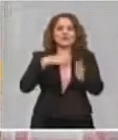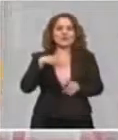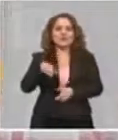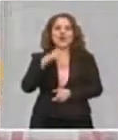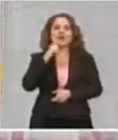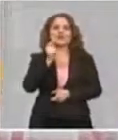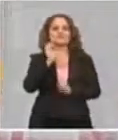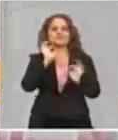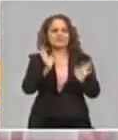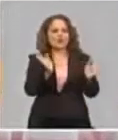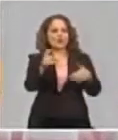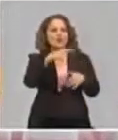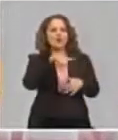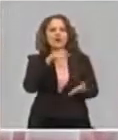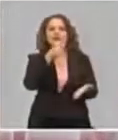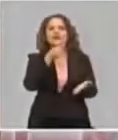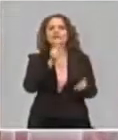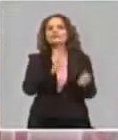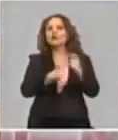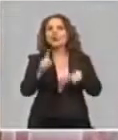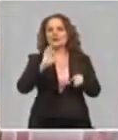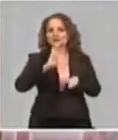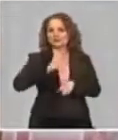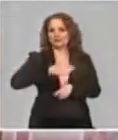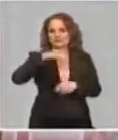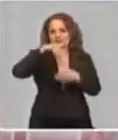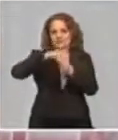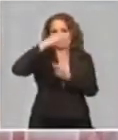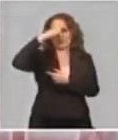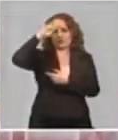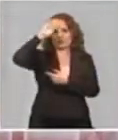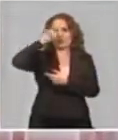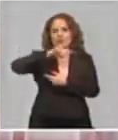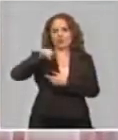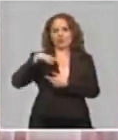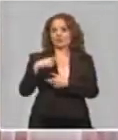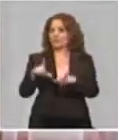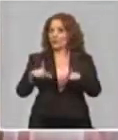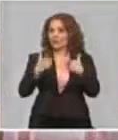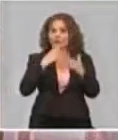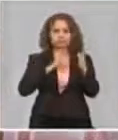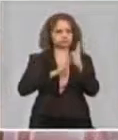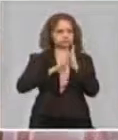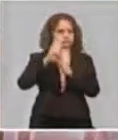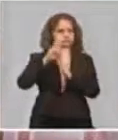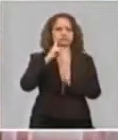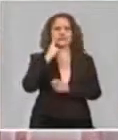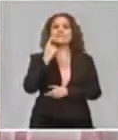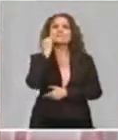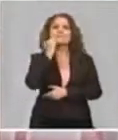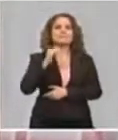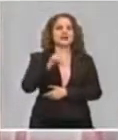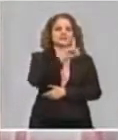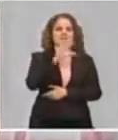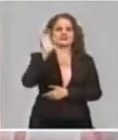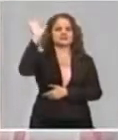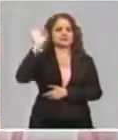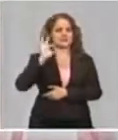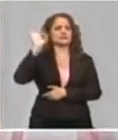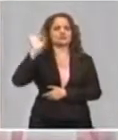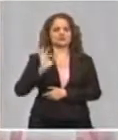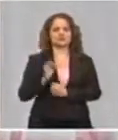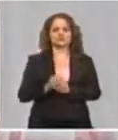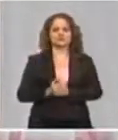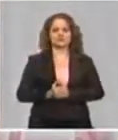supuesto, al cierre de mayo tuvo un sobrecumplimiento de un 10,6%, que representa más de 800 toneladas por encima del